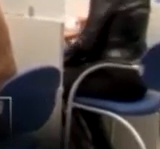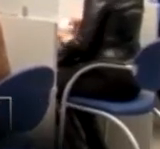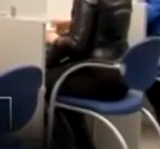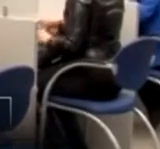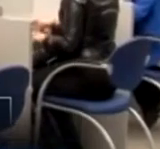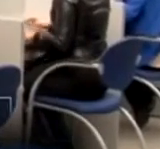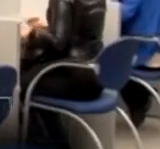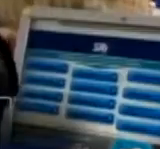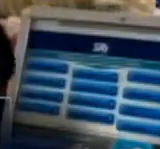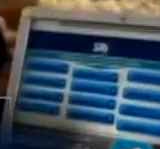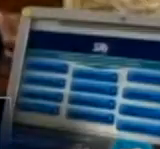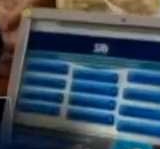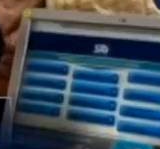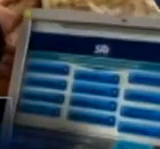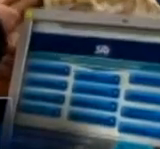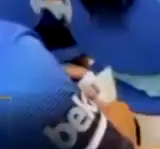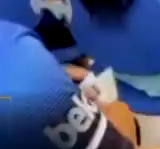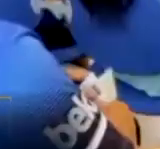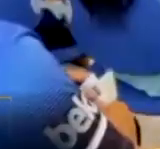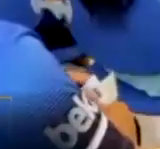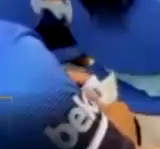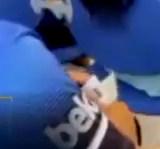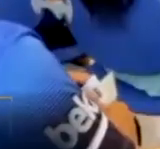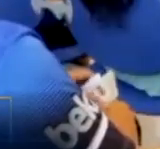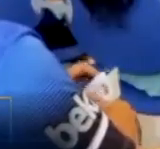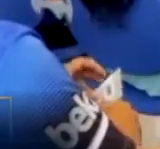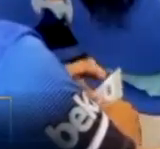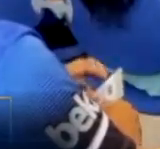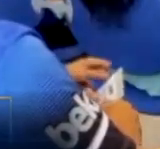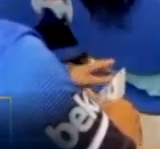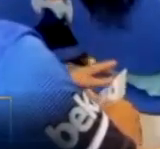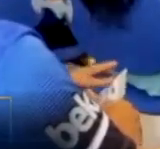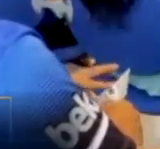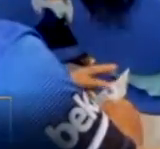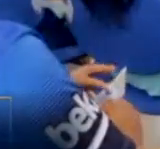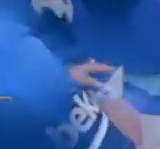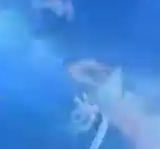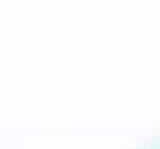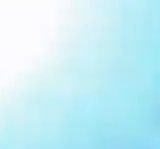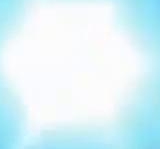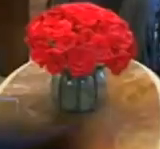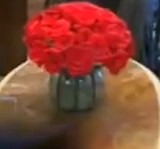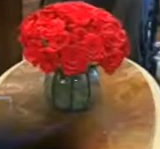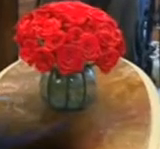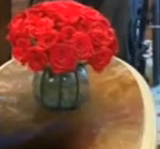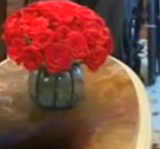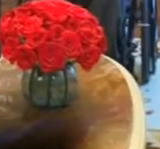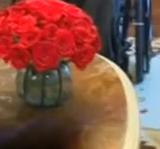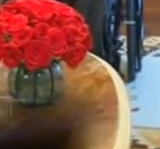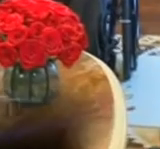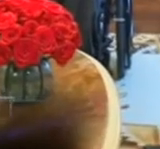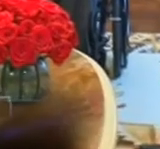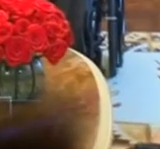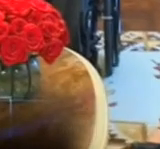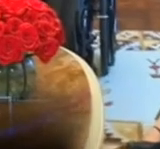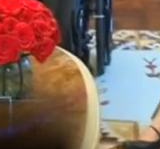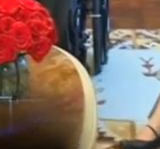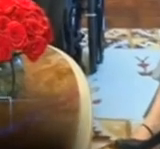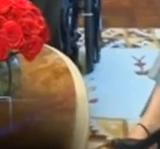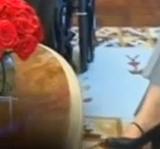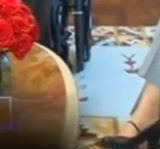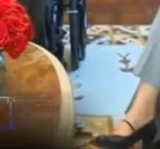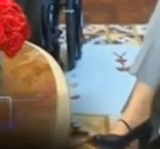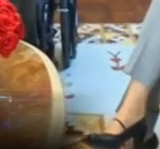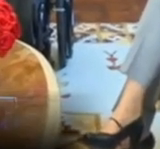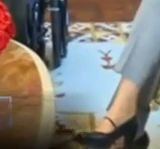Gracias a sus diferentes controles, el SRI asumió un rol fundamental contra la corrupción. Luego de permanecer 12 años en el país, el nuncio